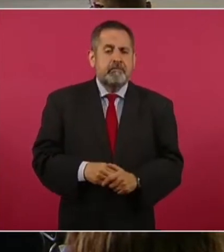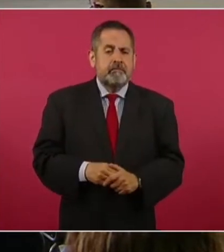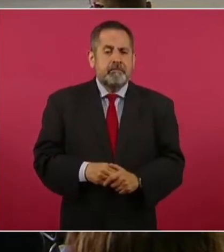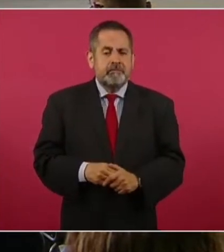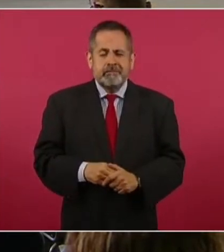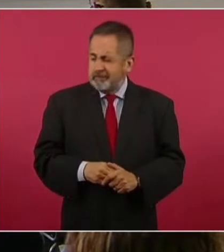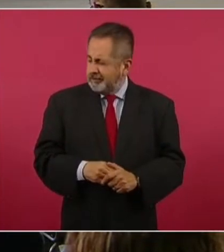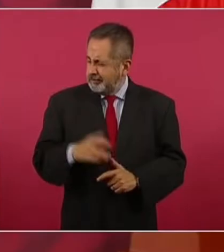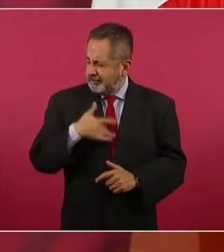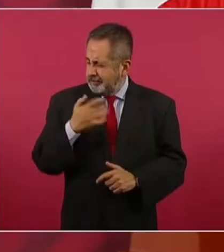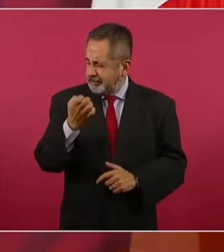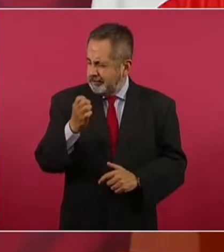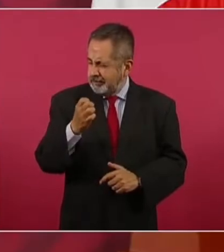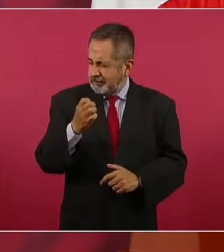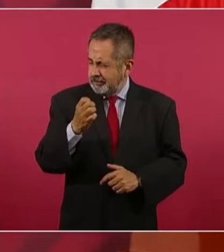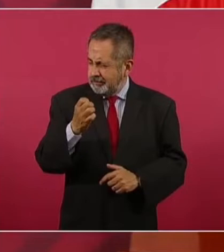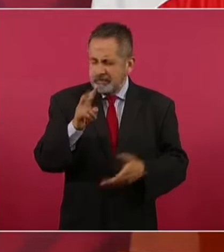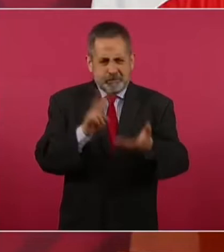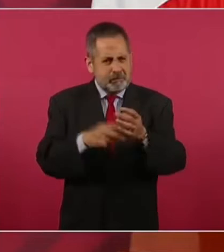o enero del 19,